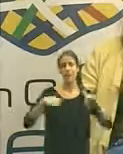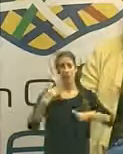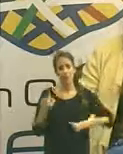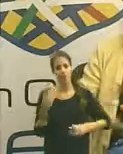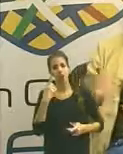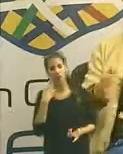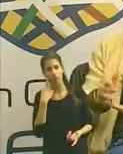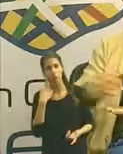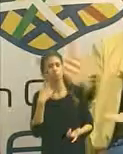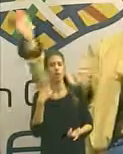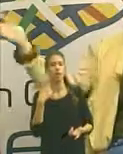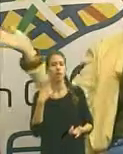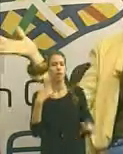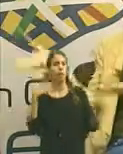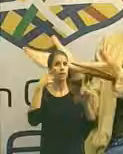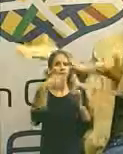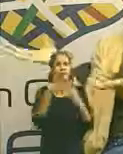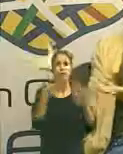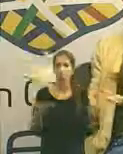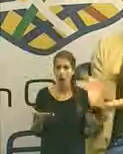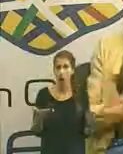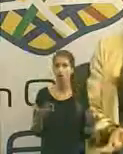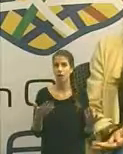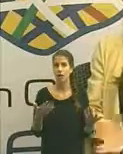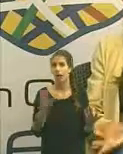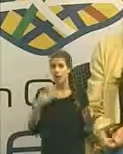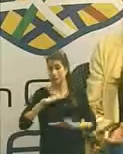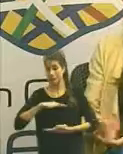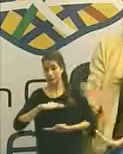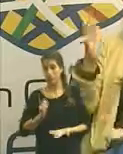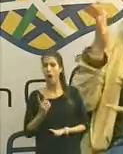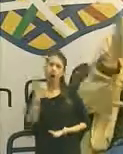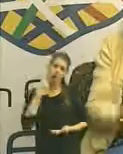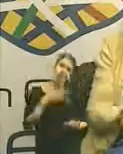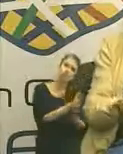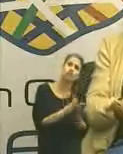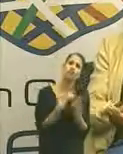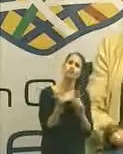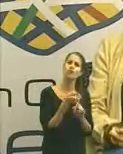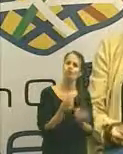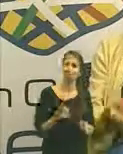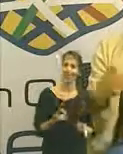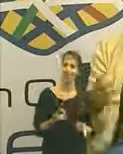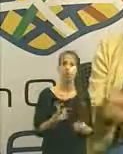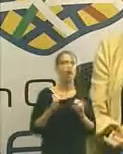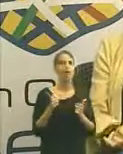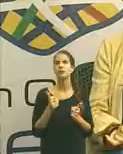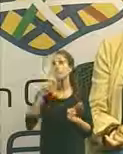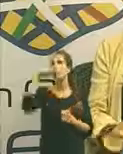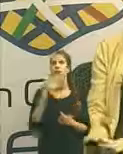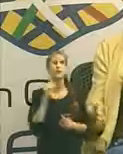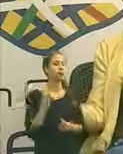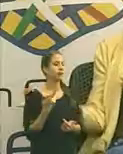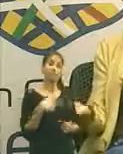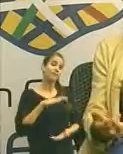darnos cuenta de hasta dónde queremos llegar, si no puede hacerlo, pero siempre como que empiezan diciendo lo que no puede hacer,